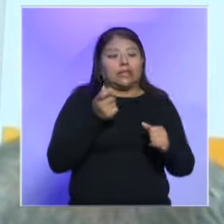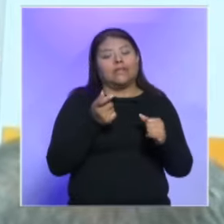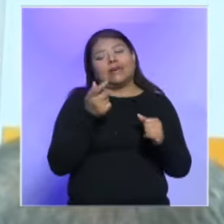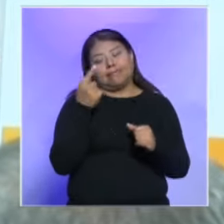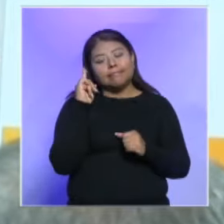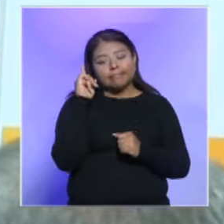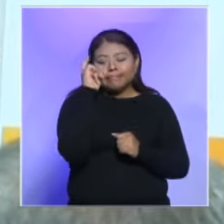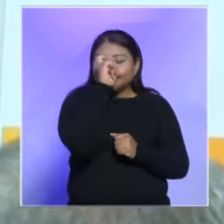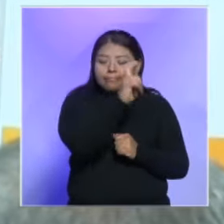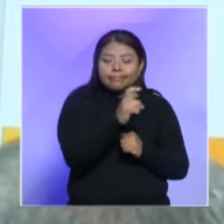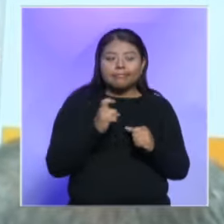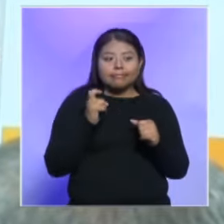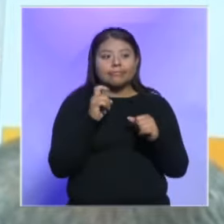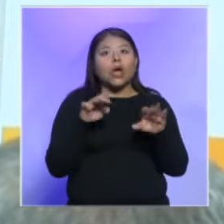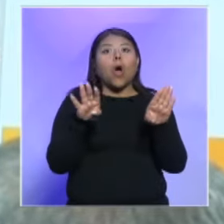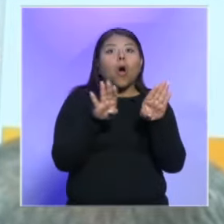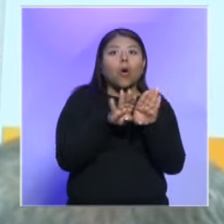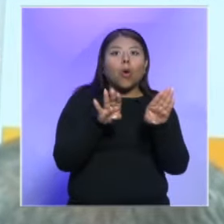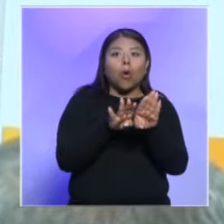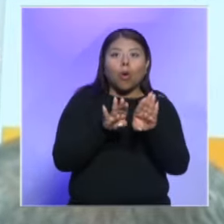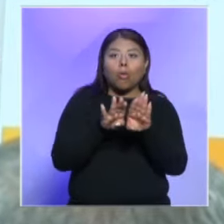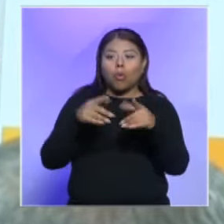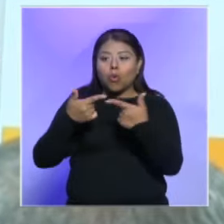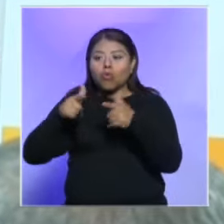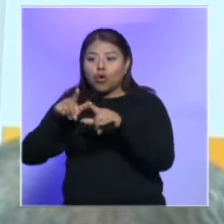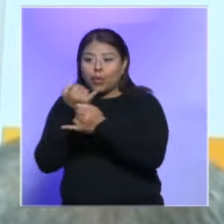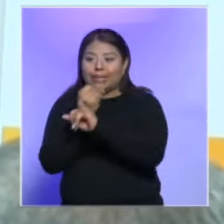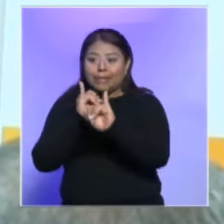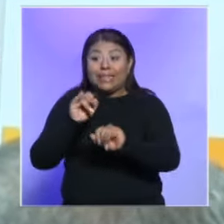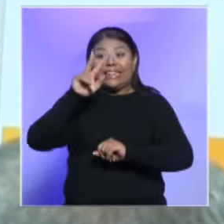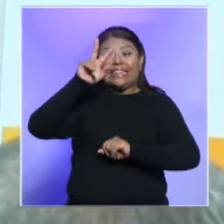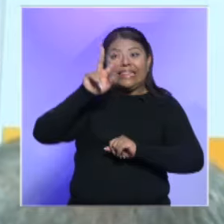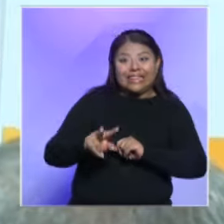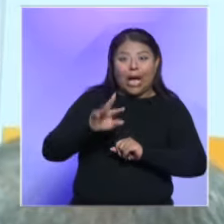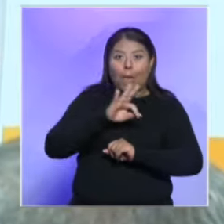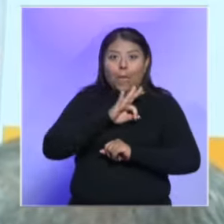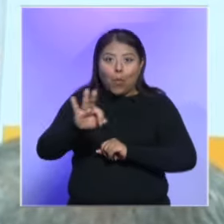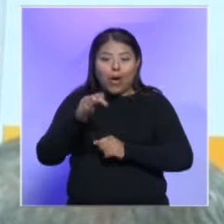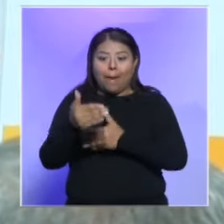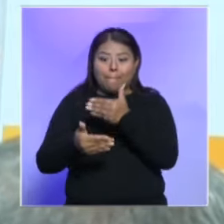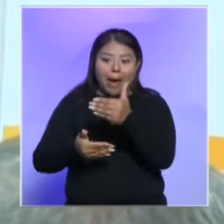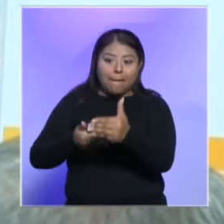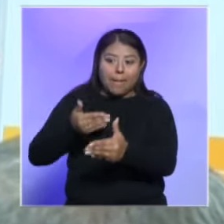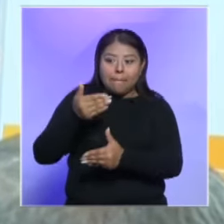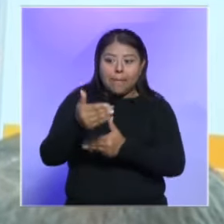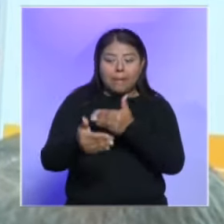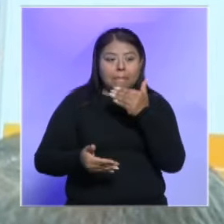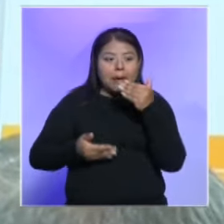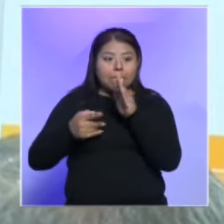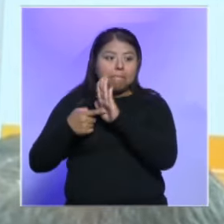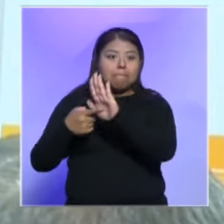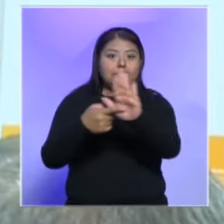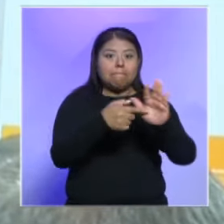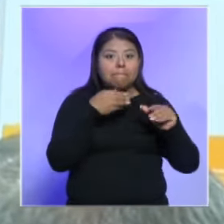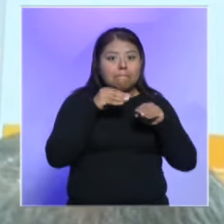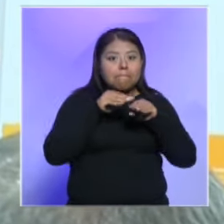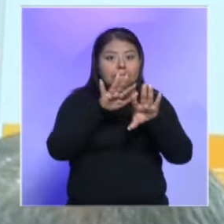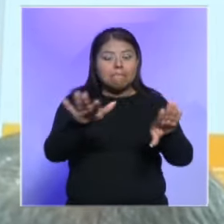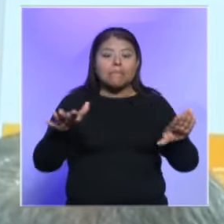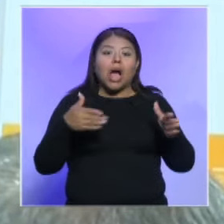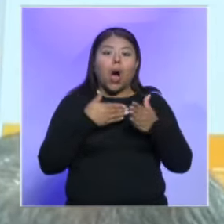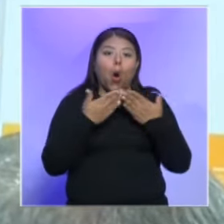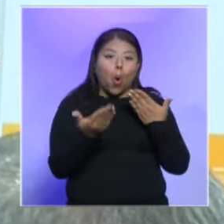esta figura de verdad tenga una importancia en el ámbito electoral. La Suprema Corte de Justicia de la Nación